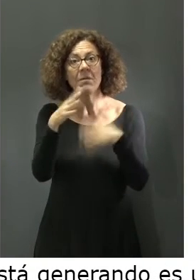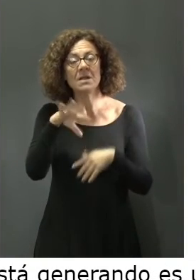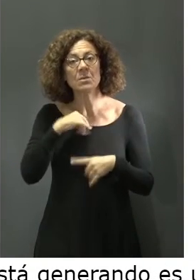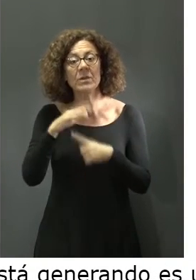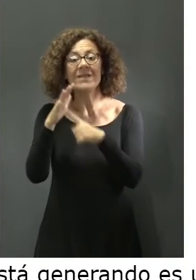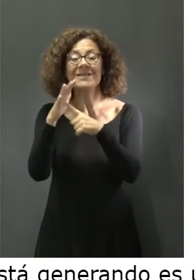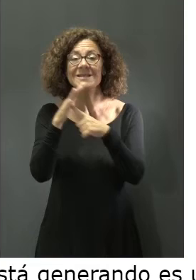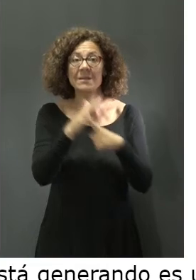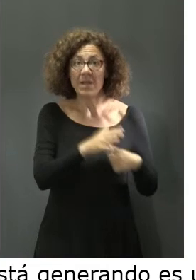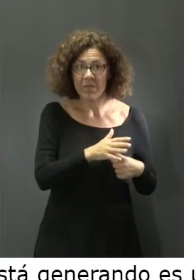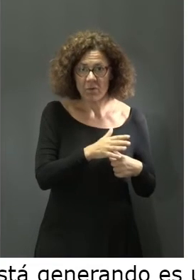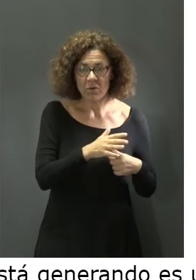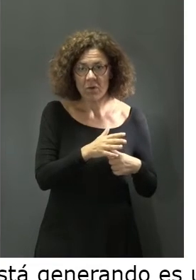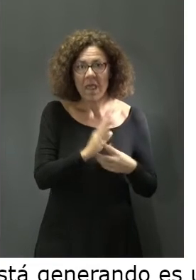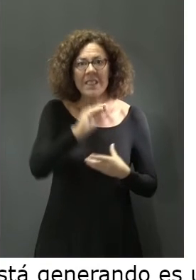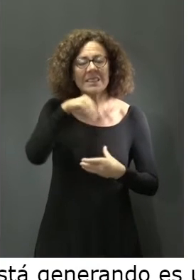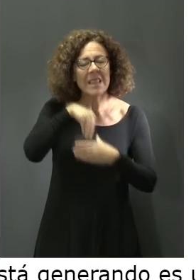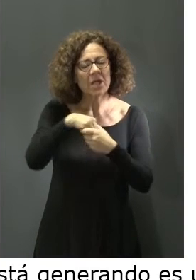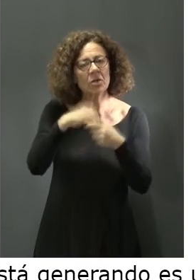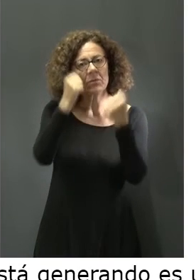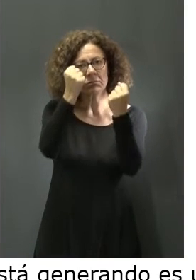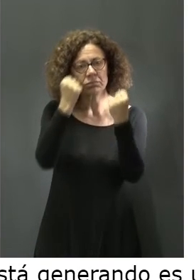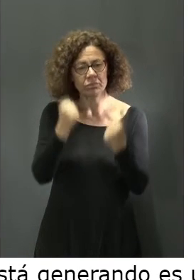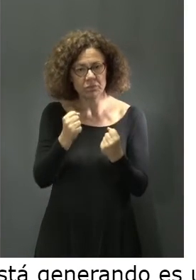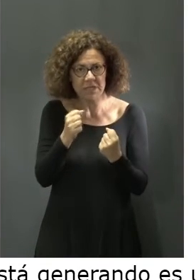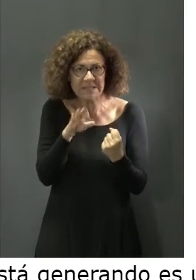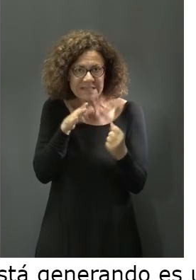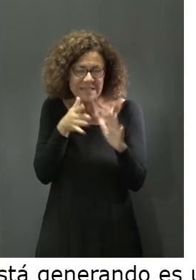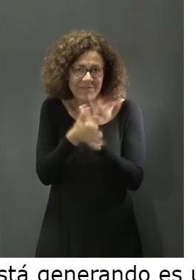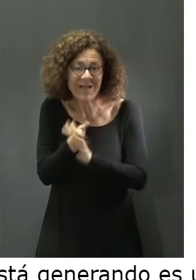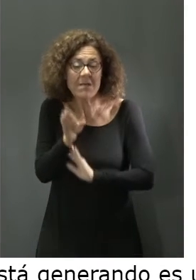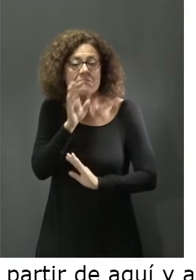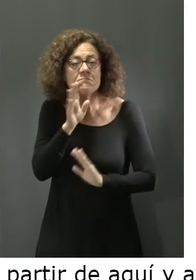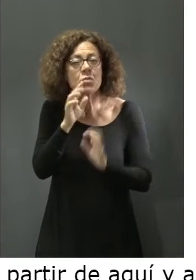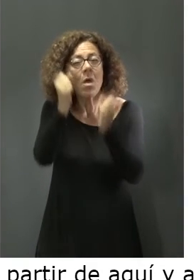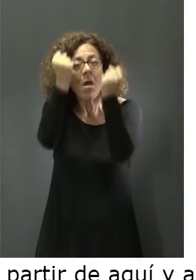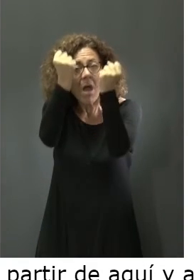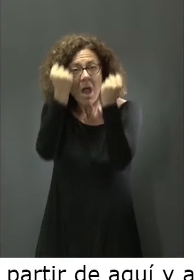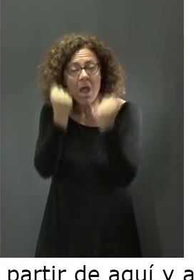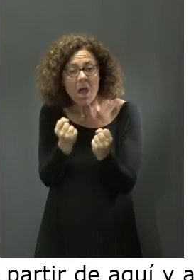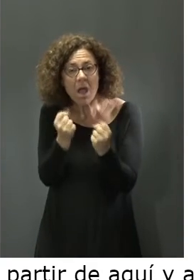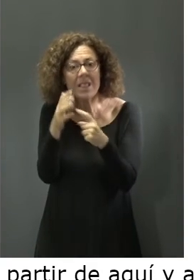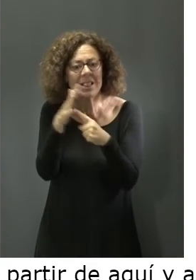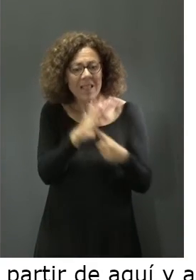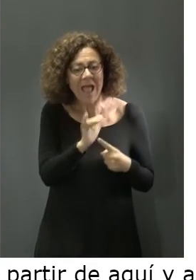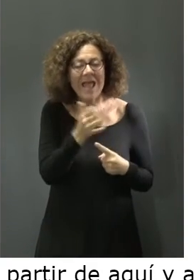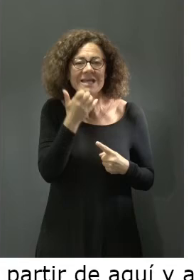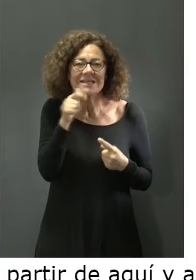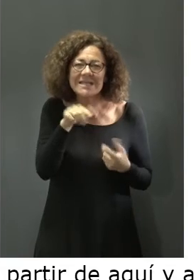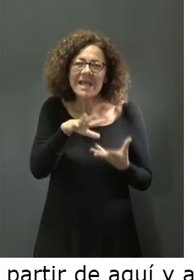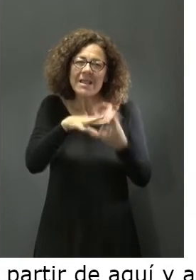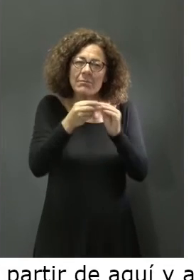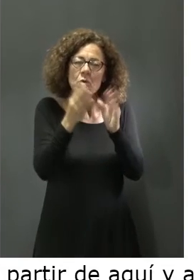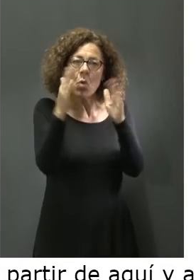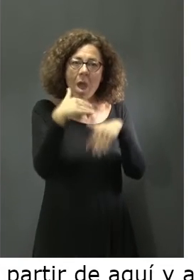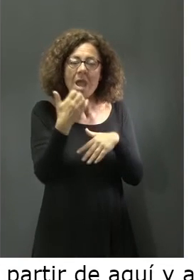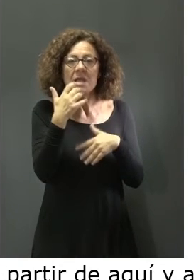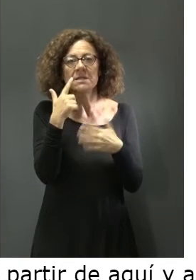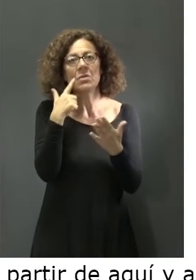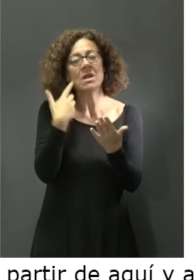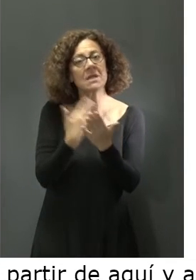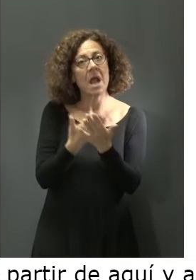discriminación institucional, es decir, las propias instituciones pueden estar, si no hacen estos ajustes, si no establecen unas